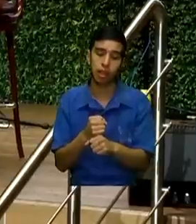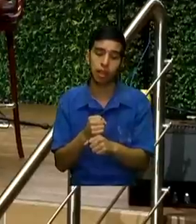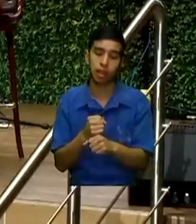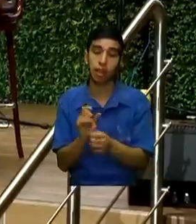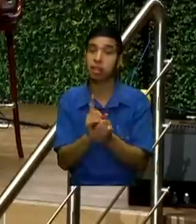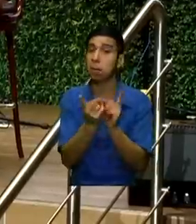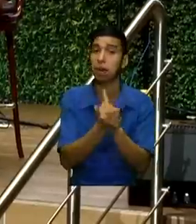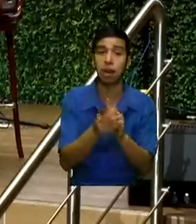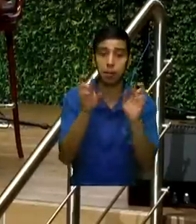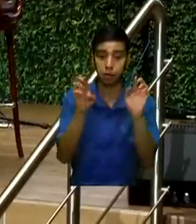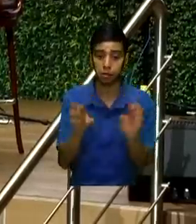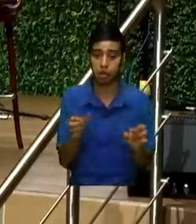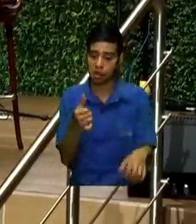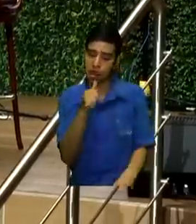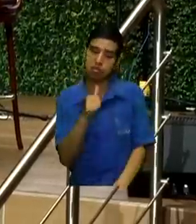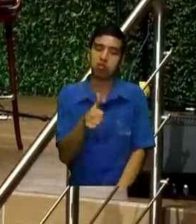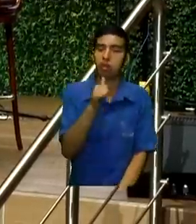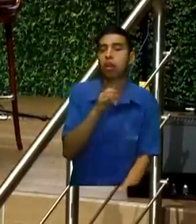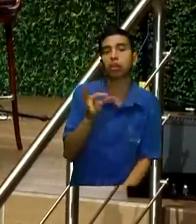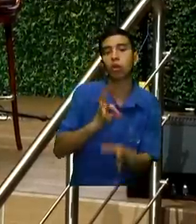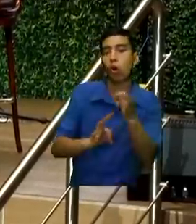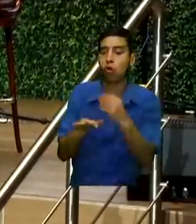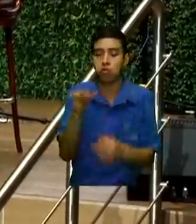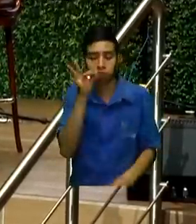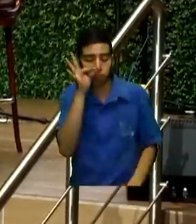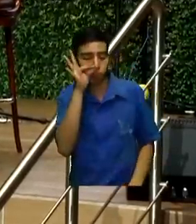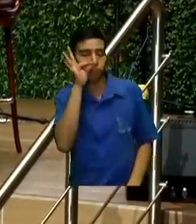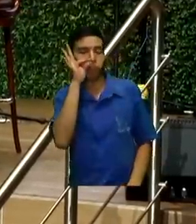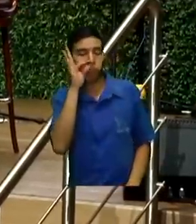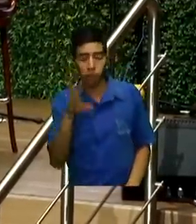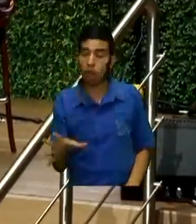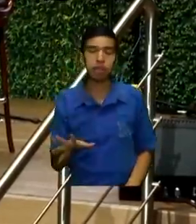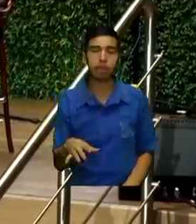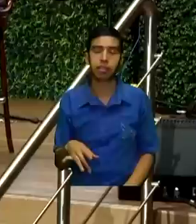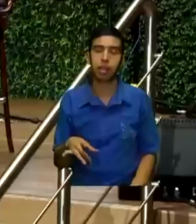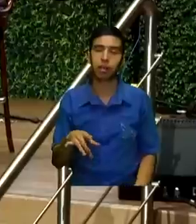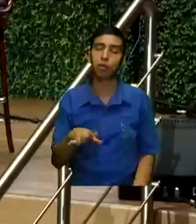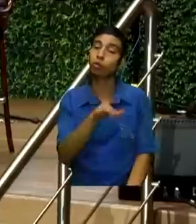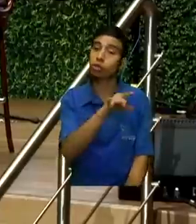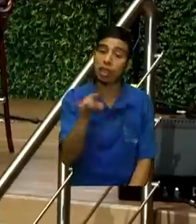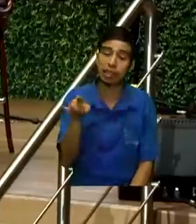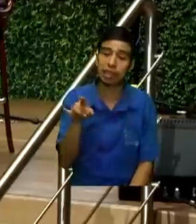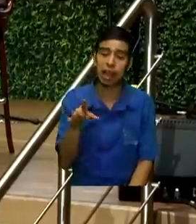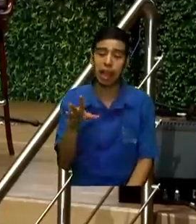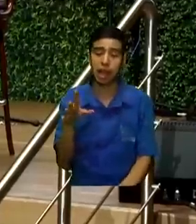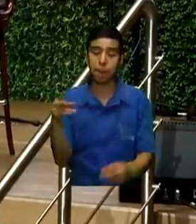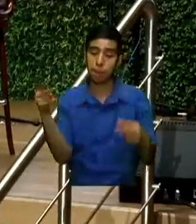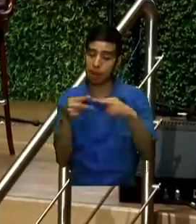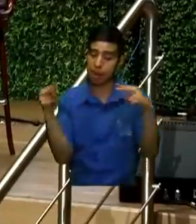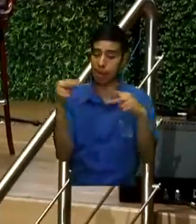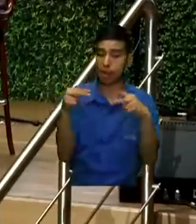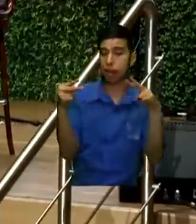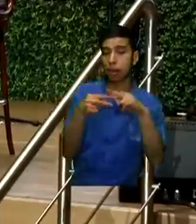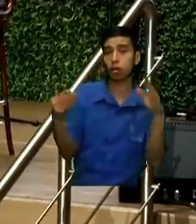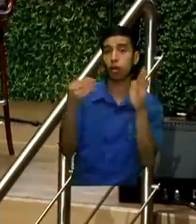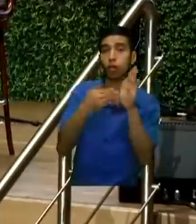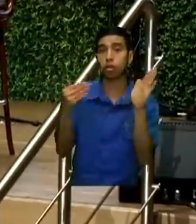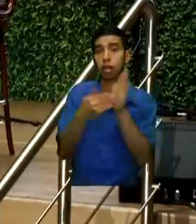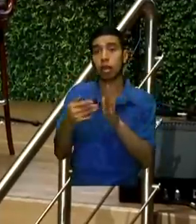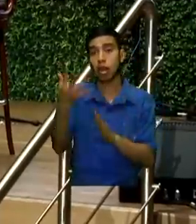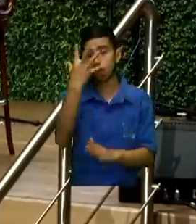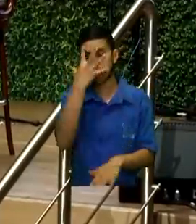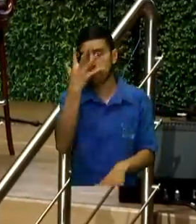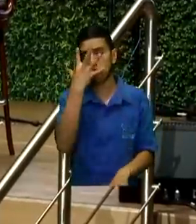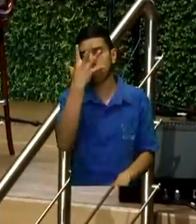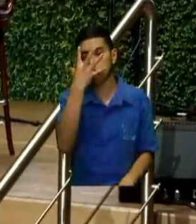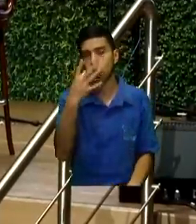drogadictos, en lo que sea. Entonces no han peleado, están batallando contra el pecado, están rechazando el pecado. Pero